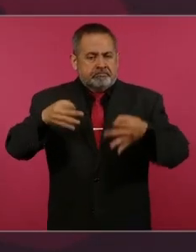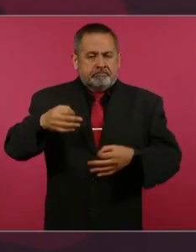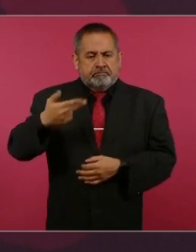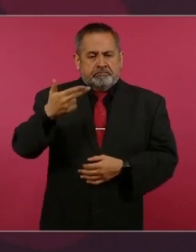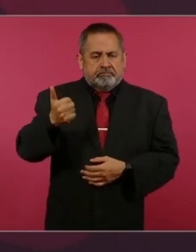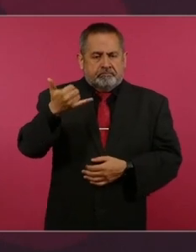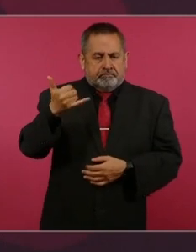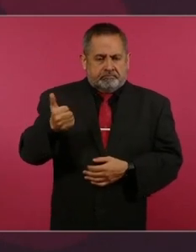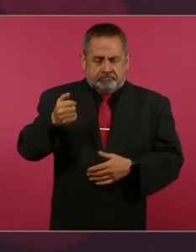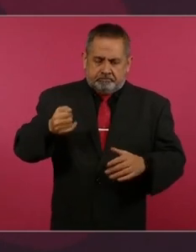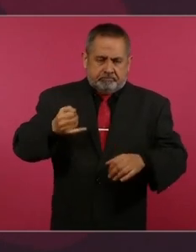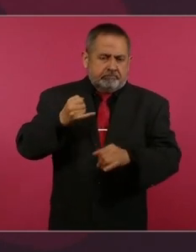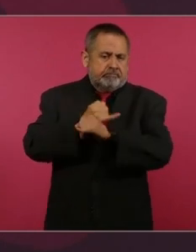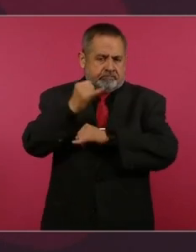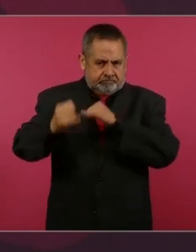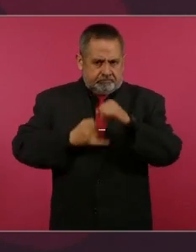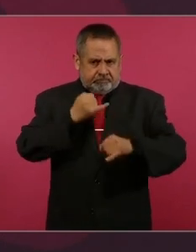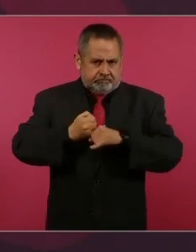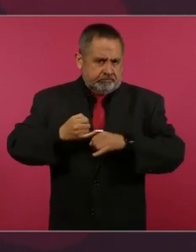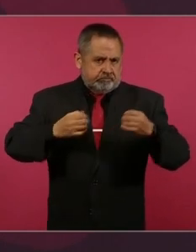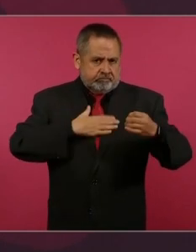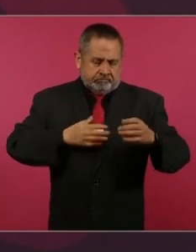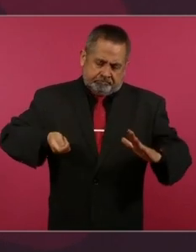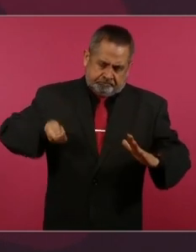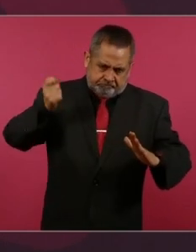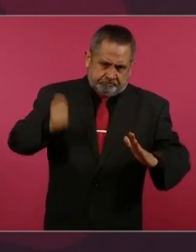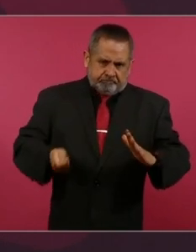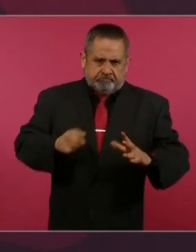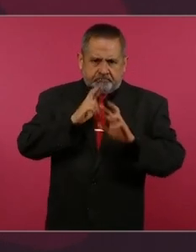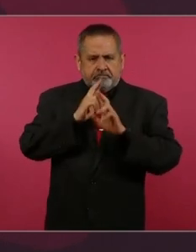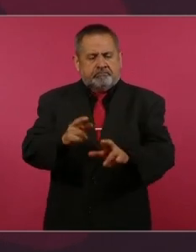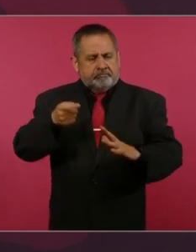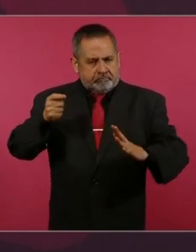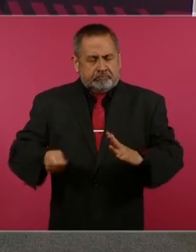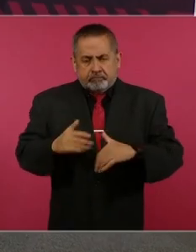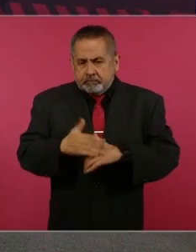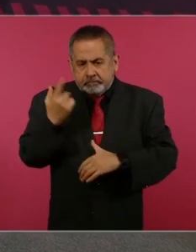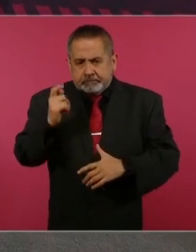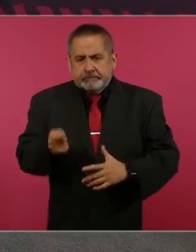Corte Internacional de Justicia, porque